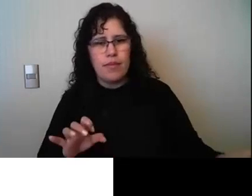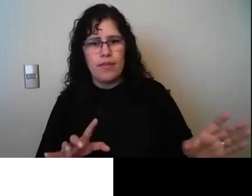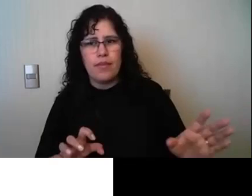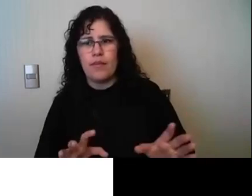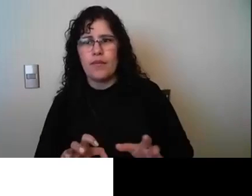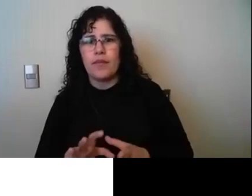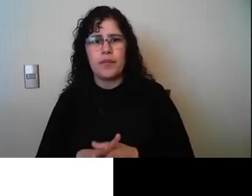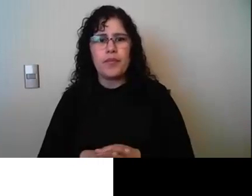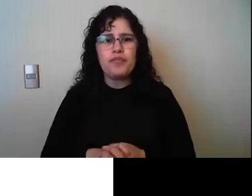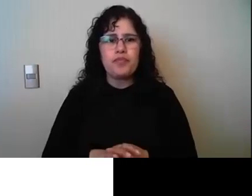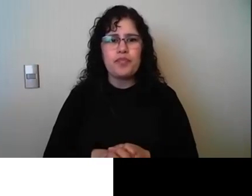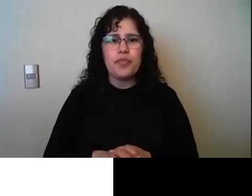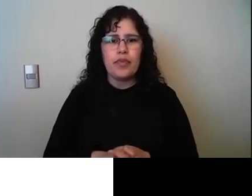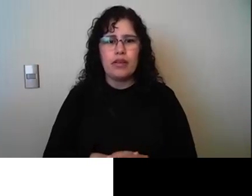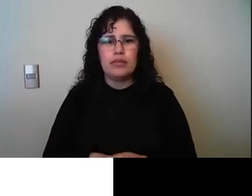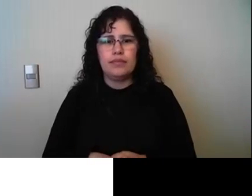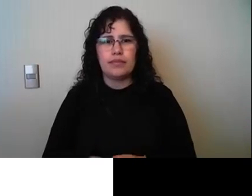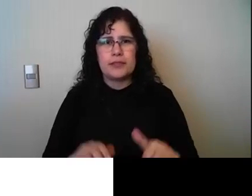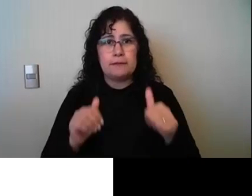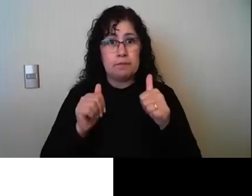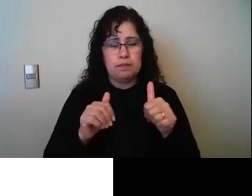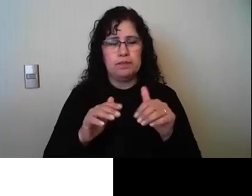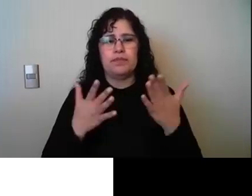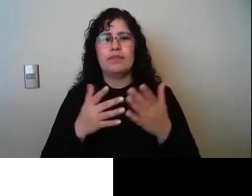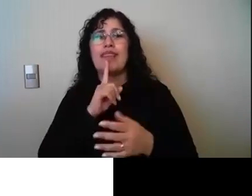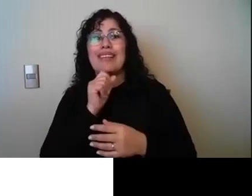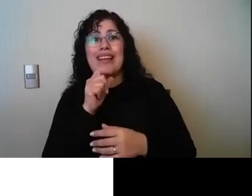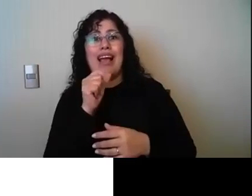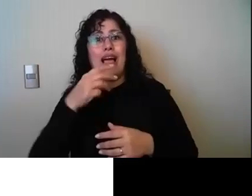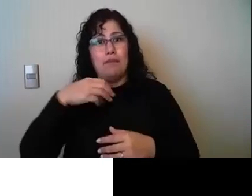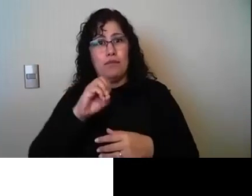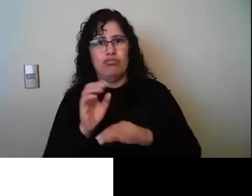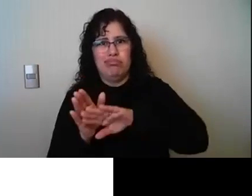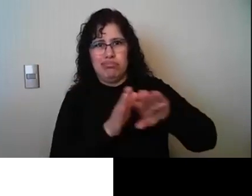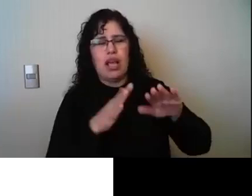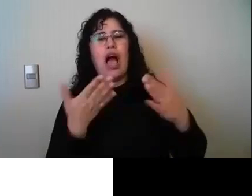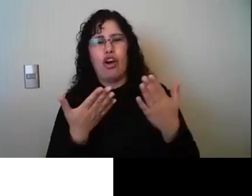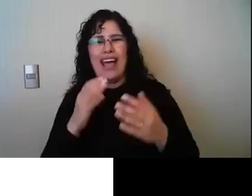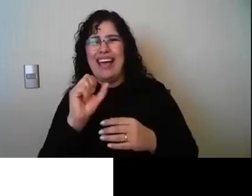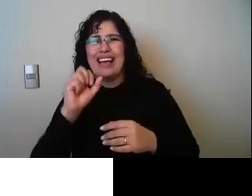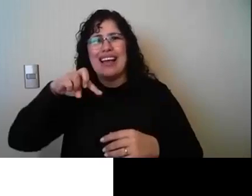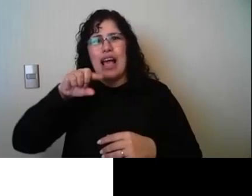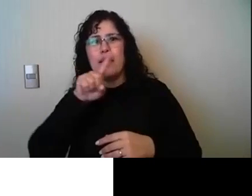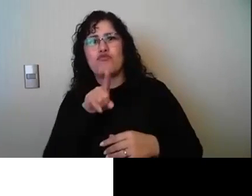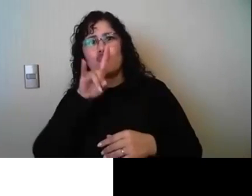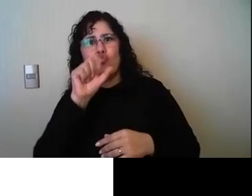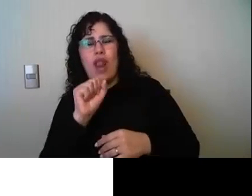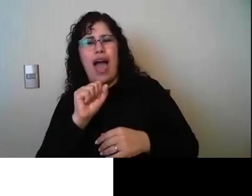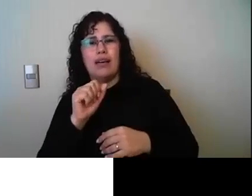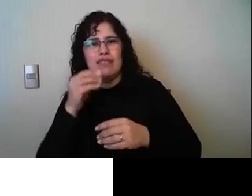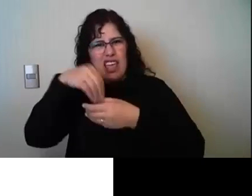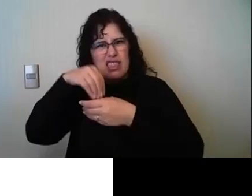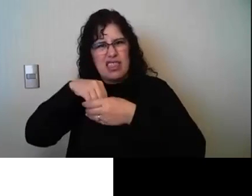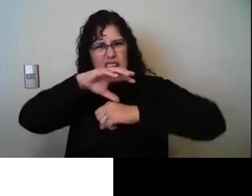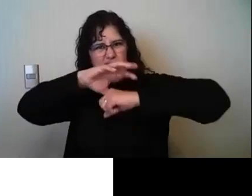Bien. Luego del tálamo tenemos la cápsula interna. Recordar también que es la vía de paso